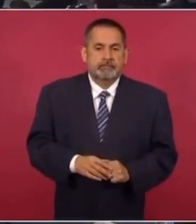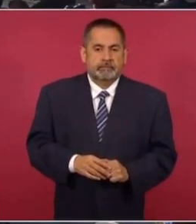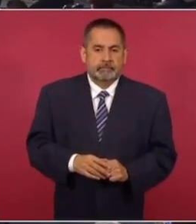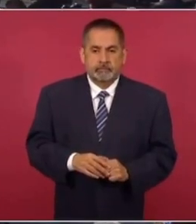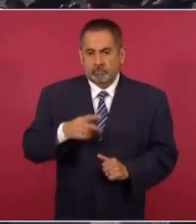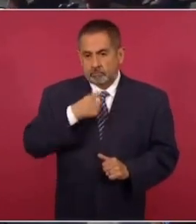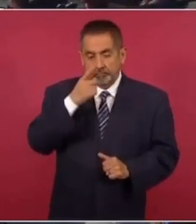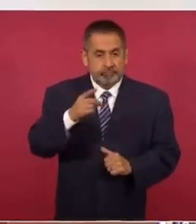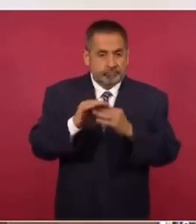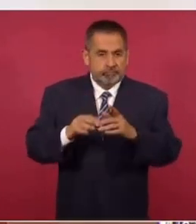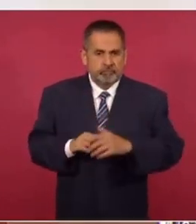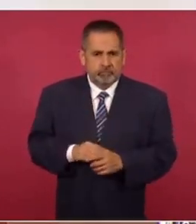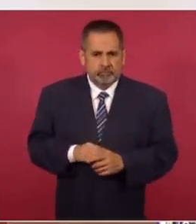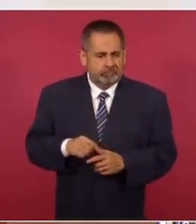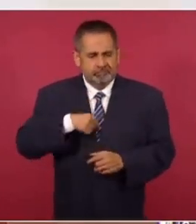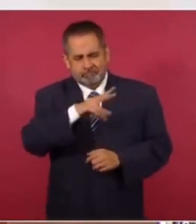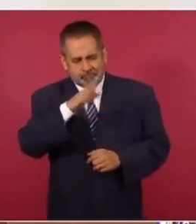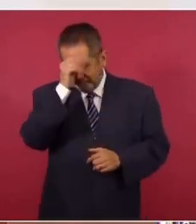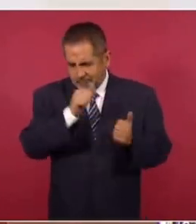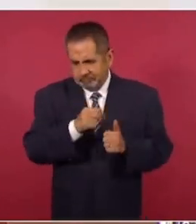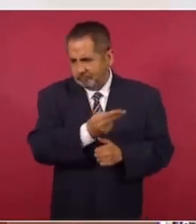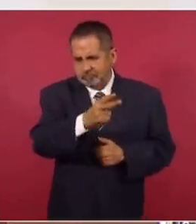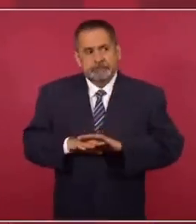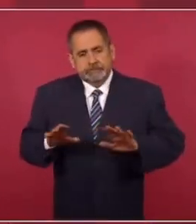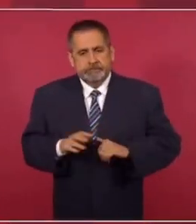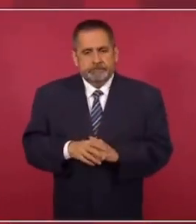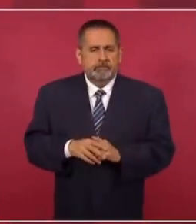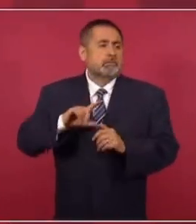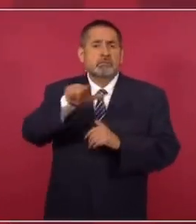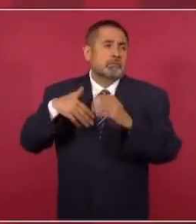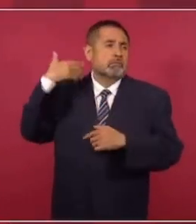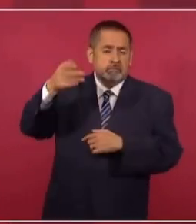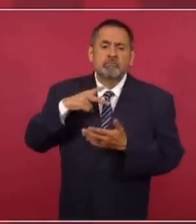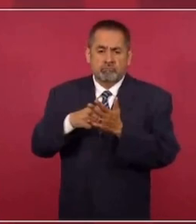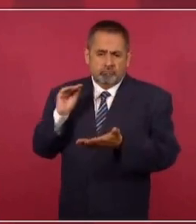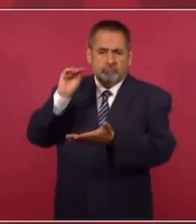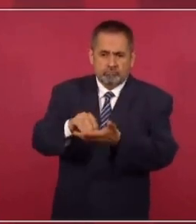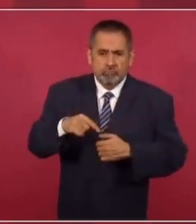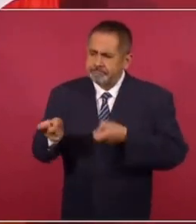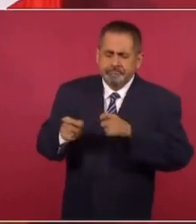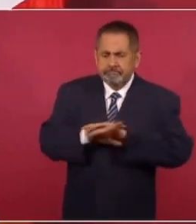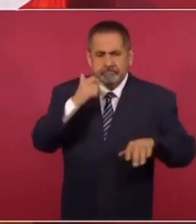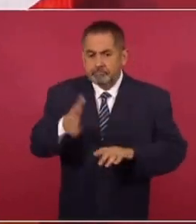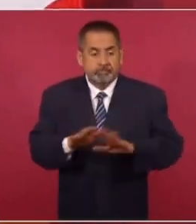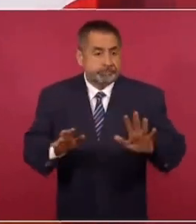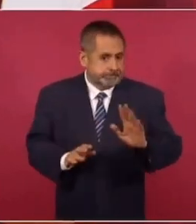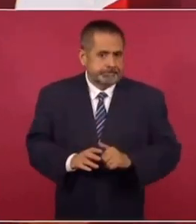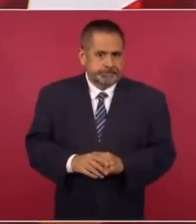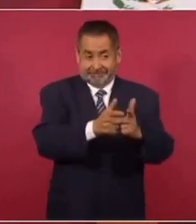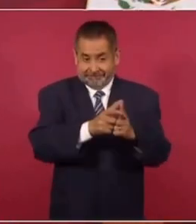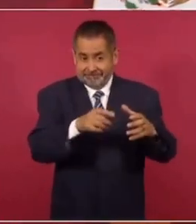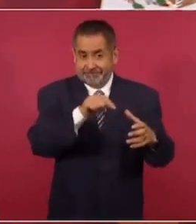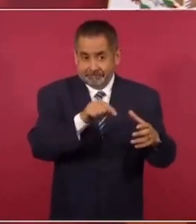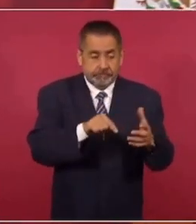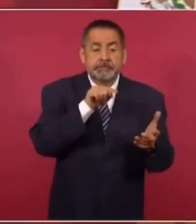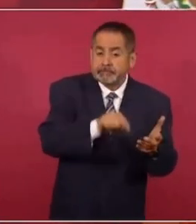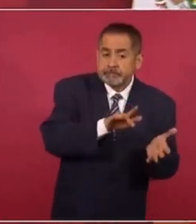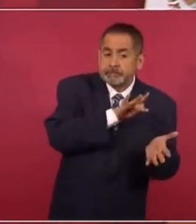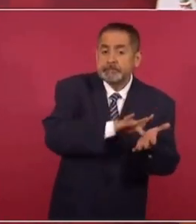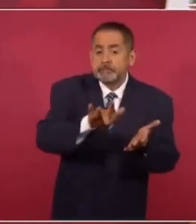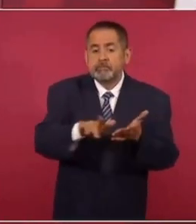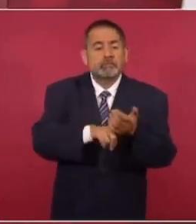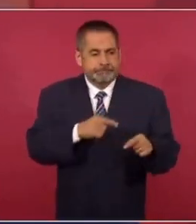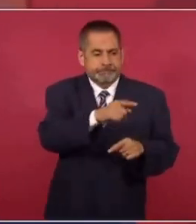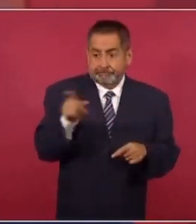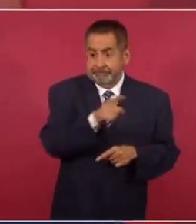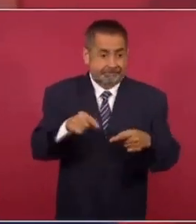desastre. Y les dije, pues, piense que no estoy de acuerdo con ustedes. Luego regresé, a mí me permitían entrar. Bueno, ese grupo apoyó al